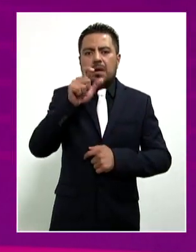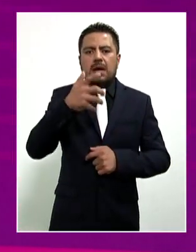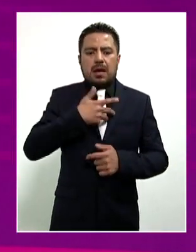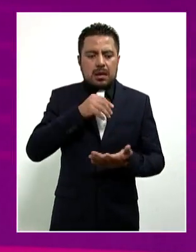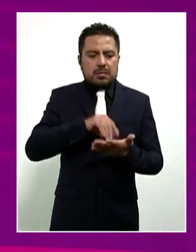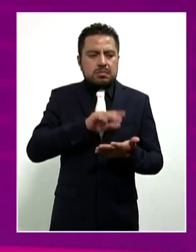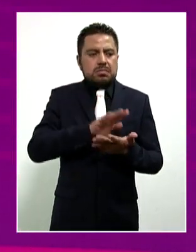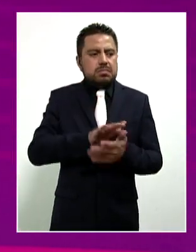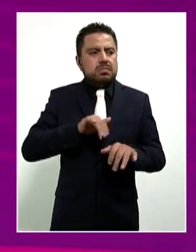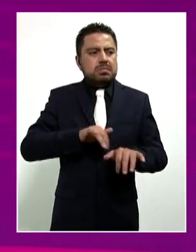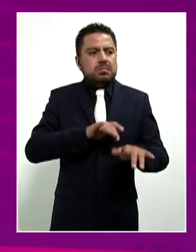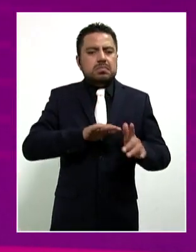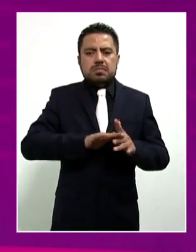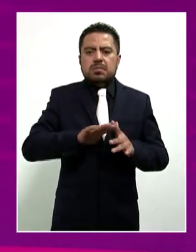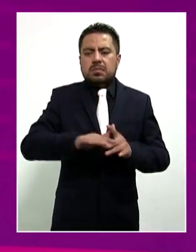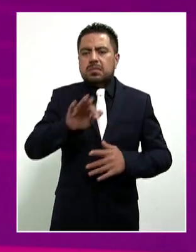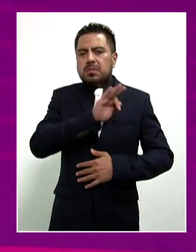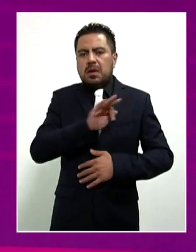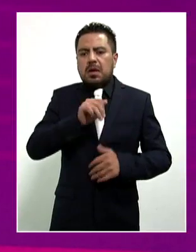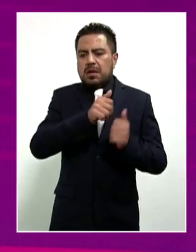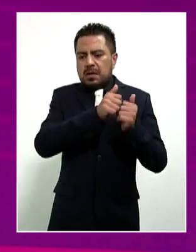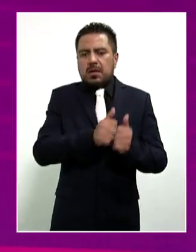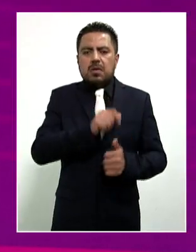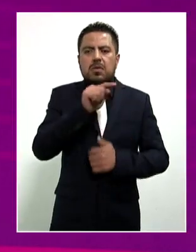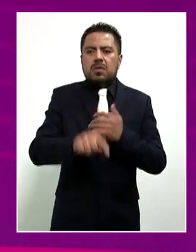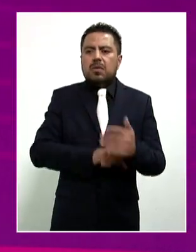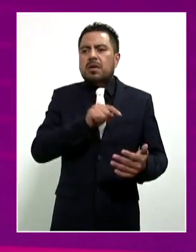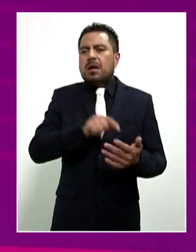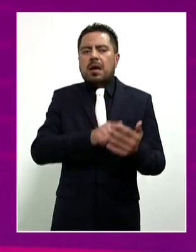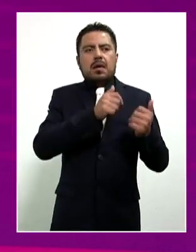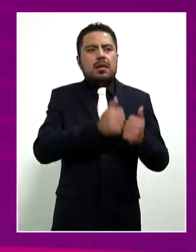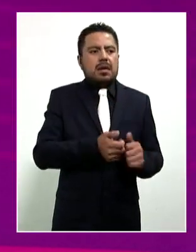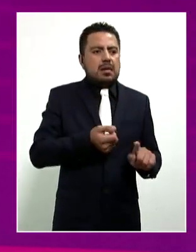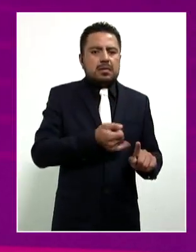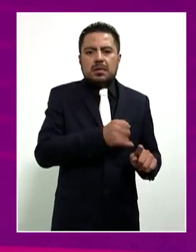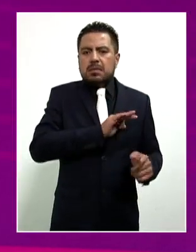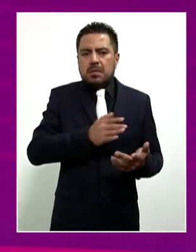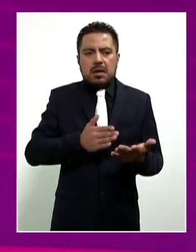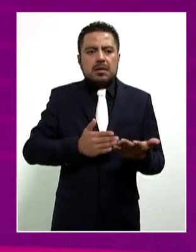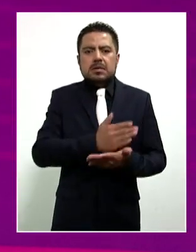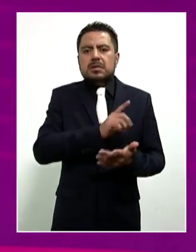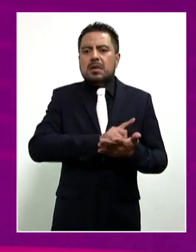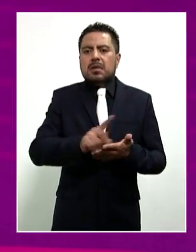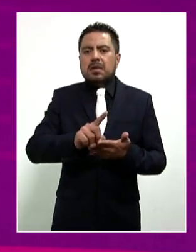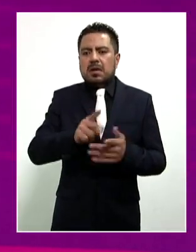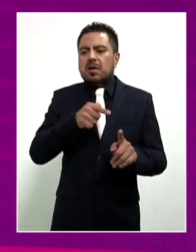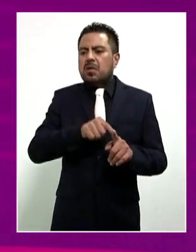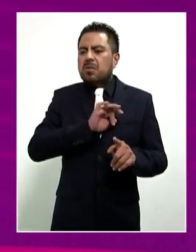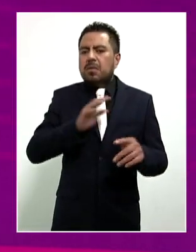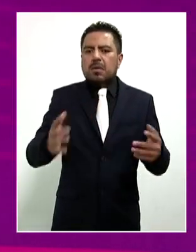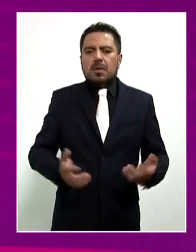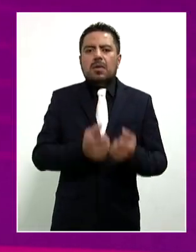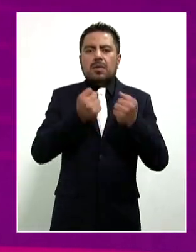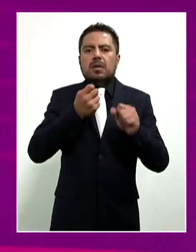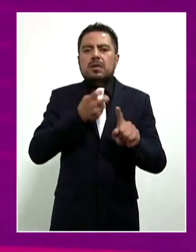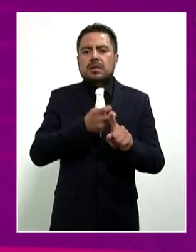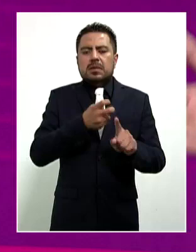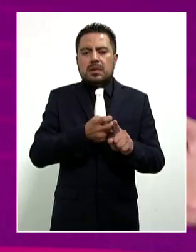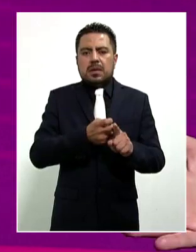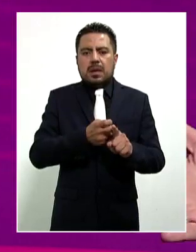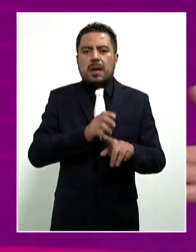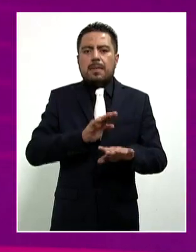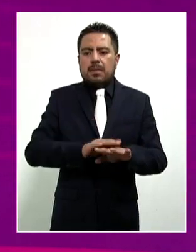tuvo un desplazamiento forzoso, es poderse quedar a donde llegó. Y esto lo hace el acceso a derechos. ¿Y qué logras esto?